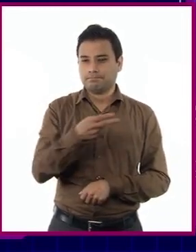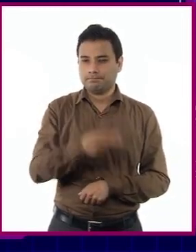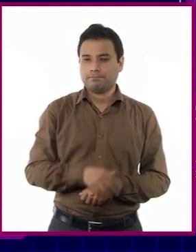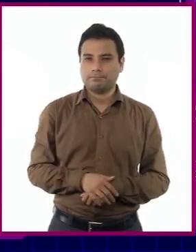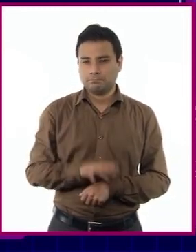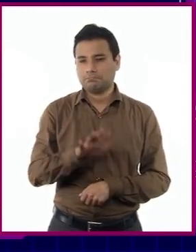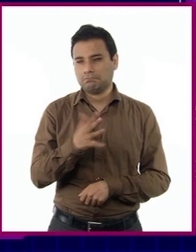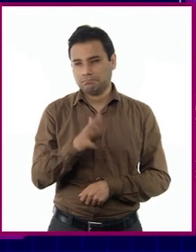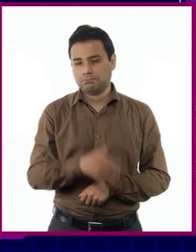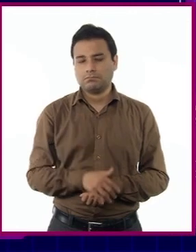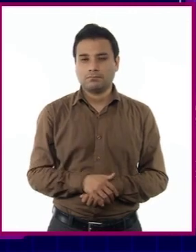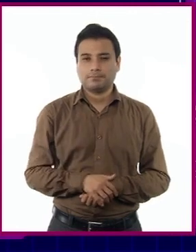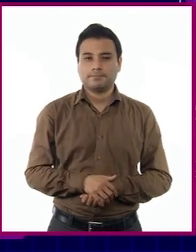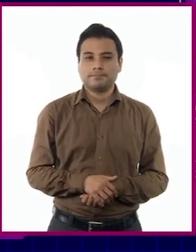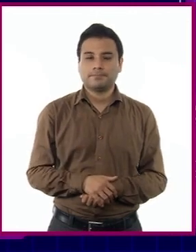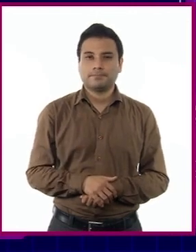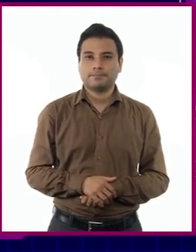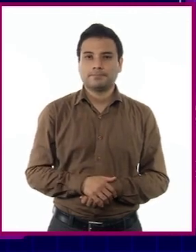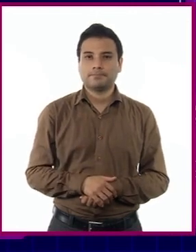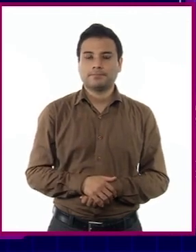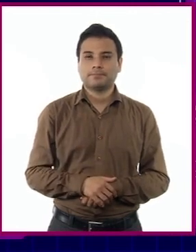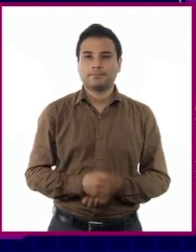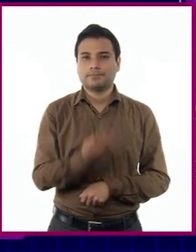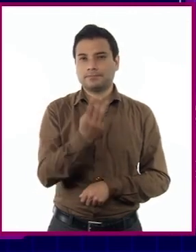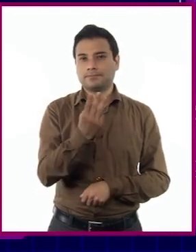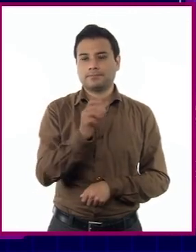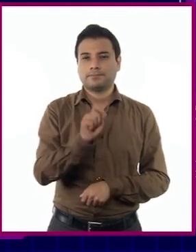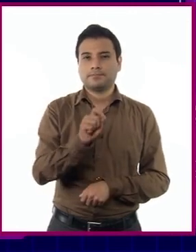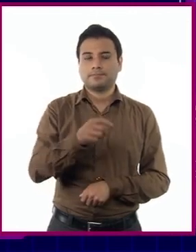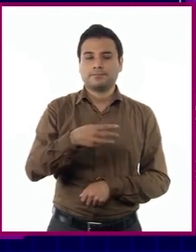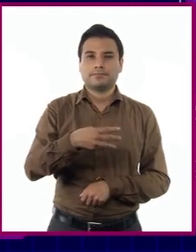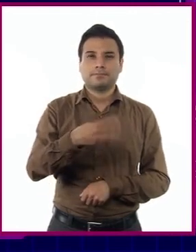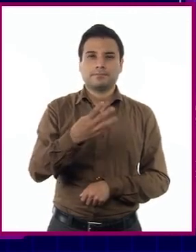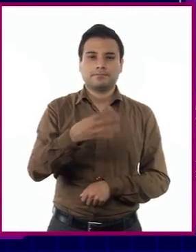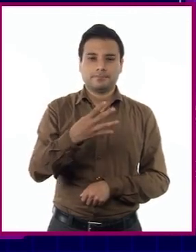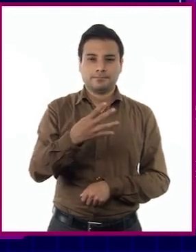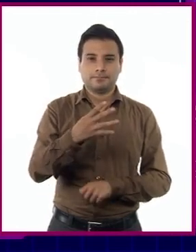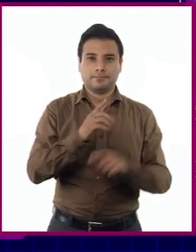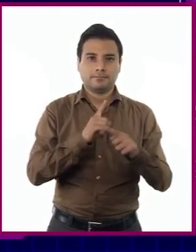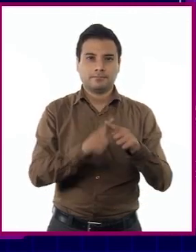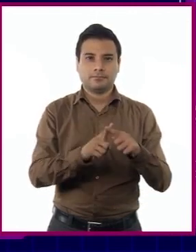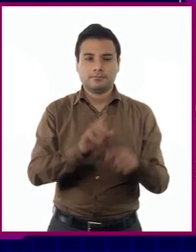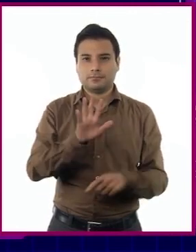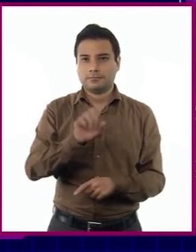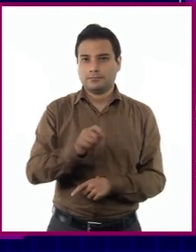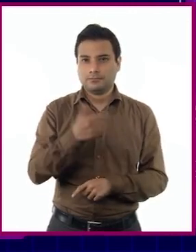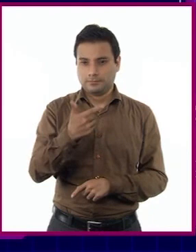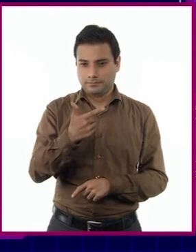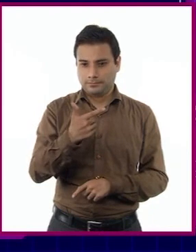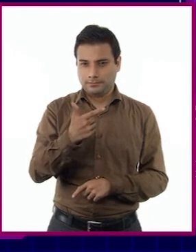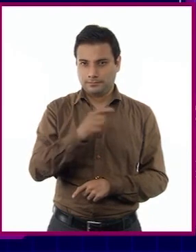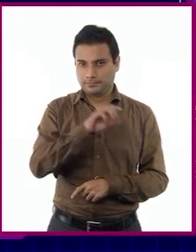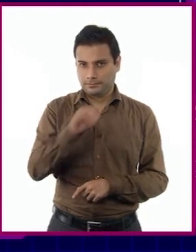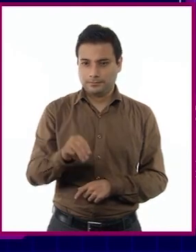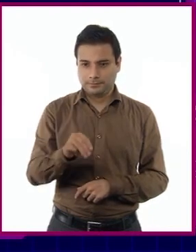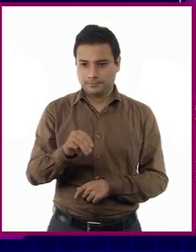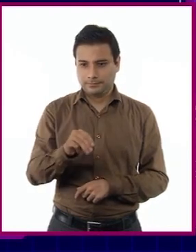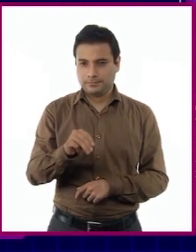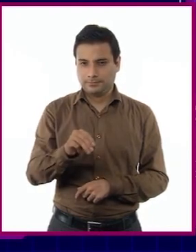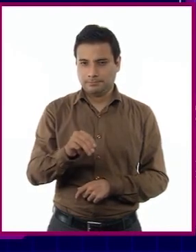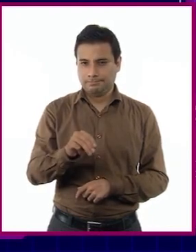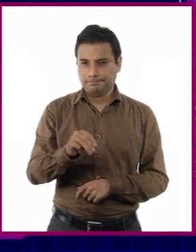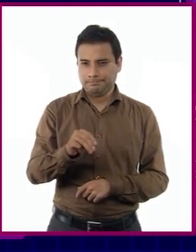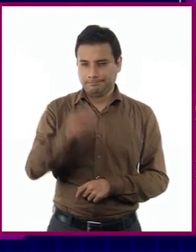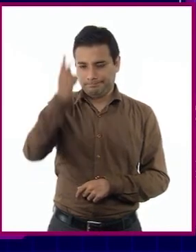aproximadamente igual a 3.14 por 5.7 centímetros al